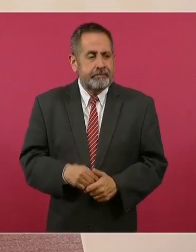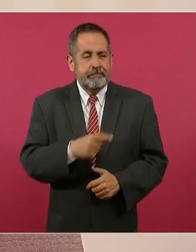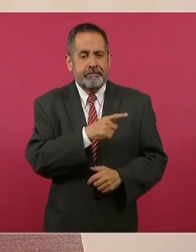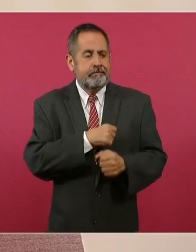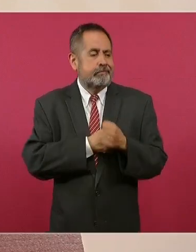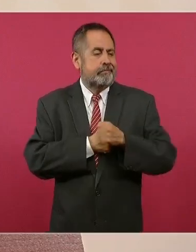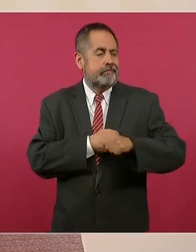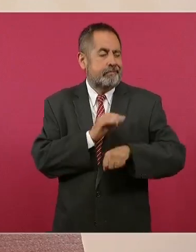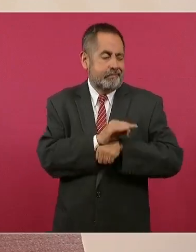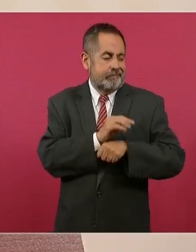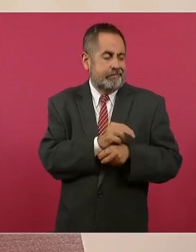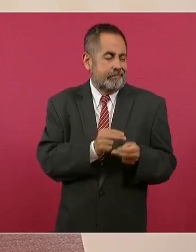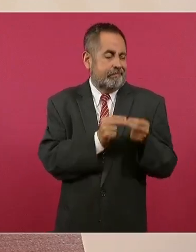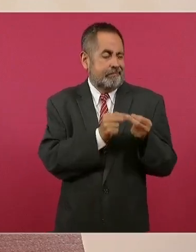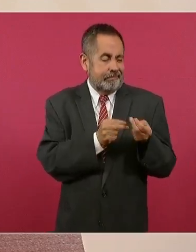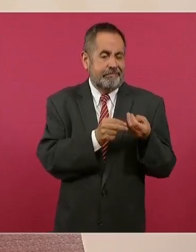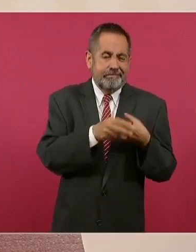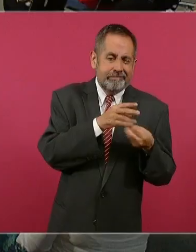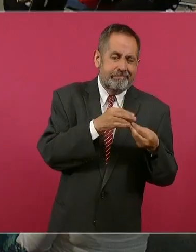traficantes de influencia.